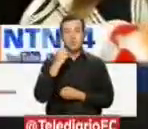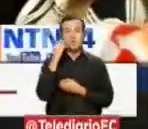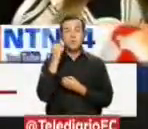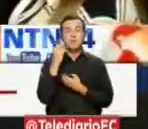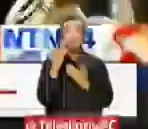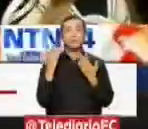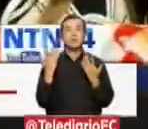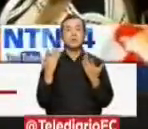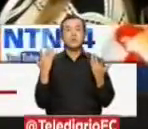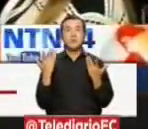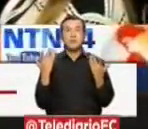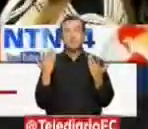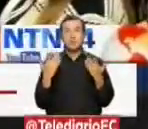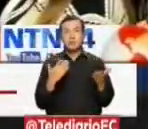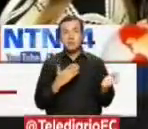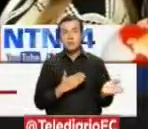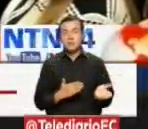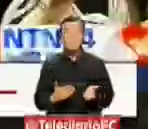información